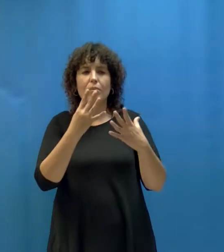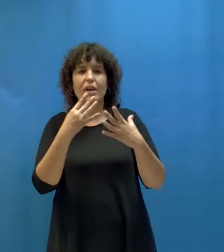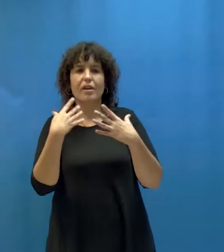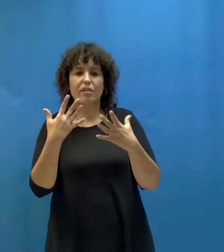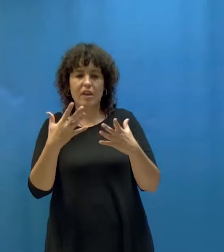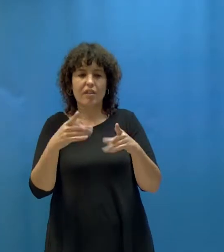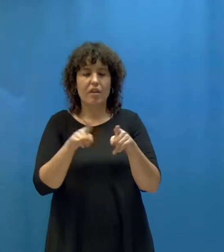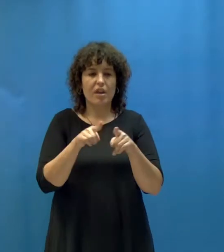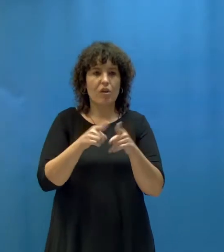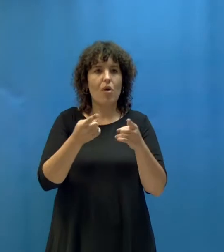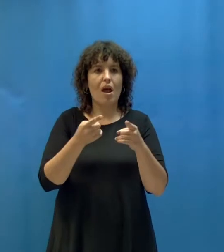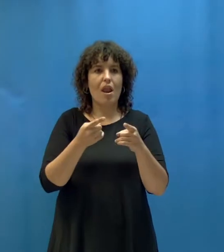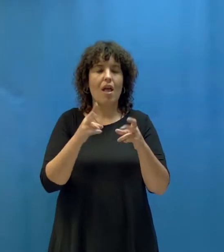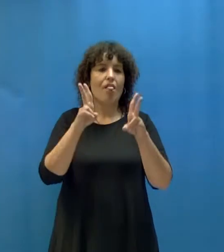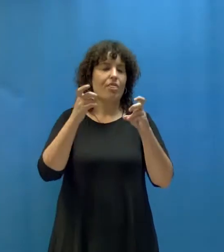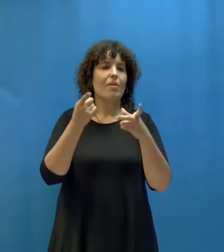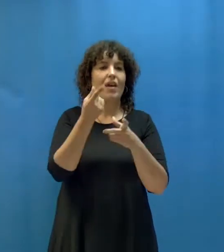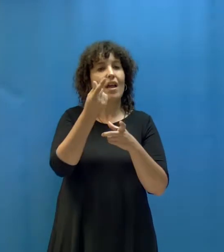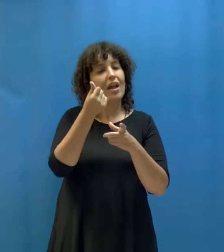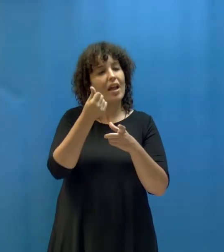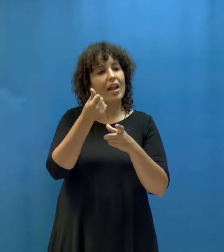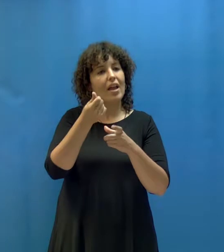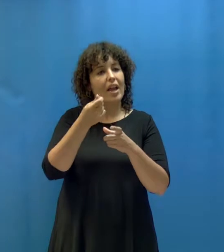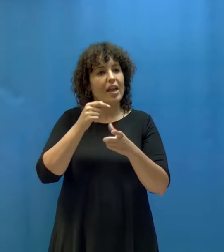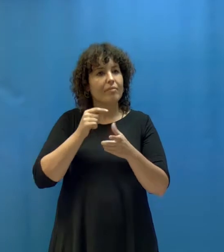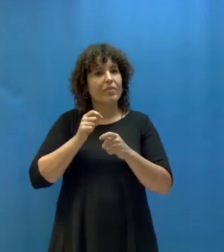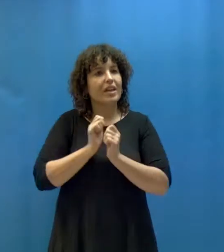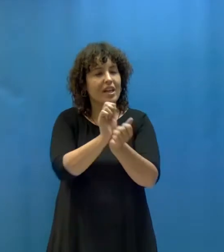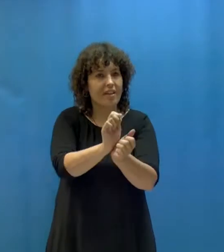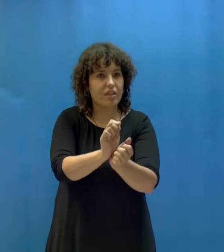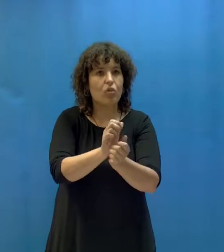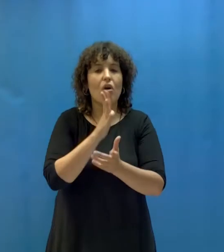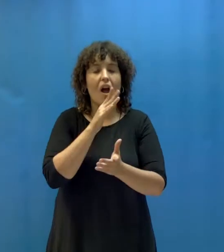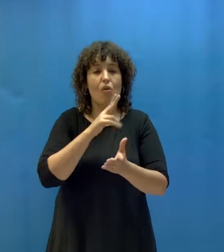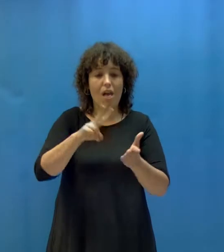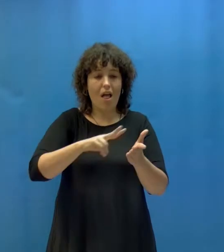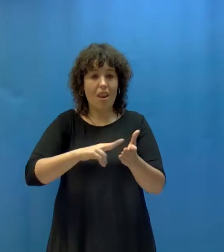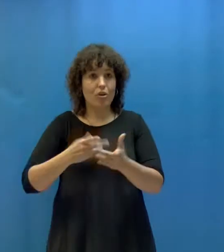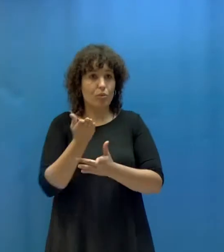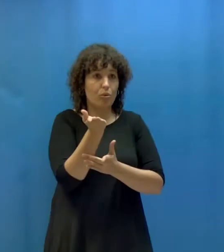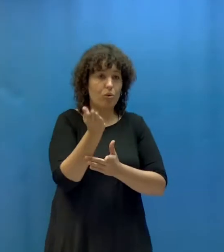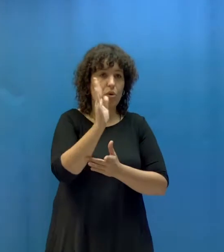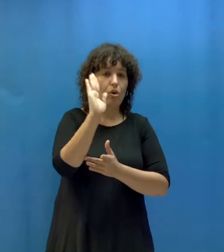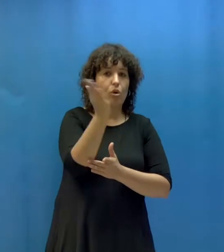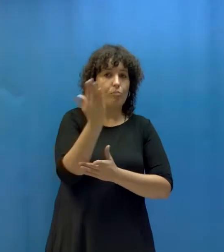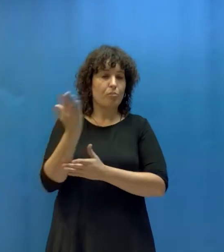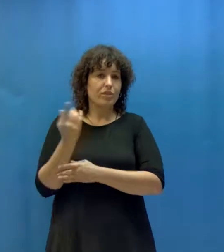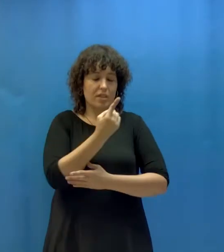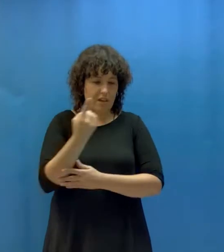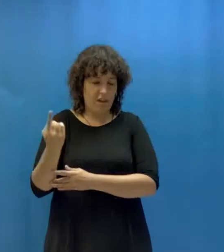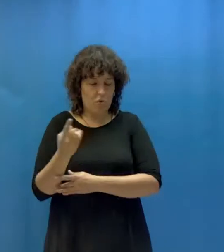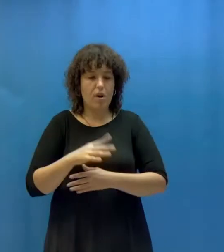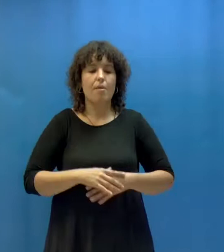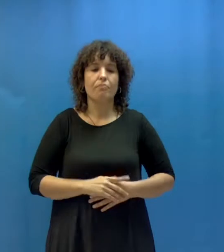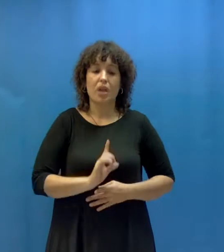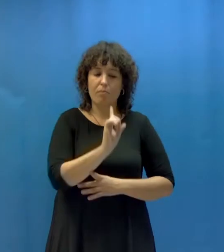extrajudicial de crédito. Entonces, como voy a leer las propuestas de acuerdo de cada uno de ellos y después ya se verá. El primero